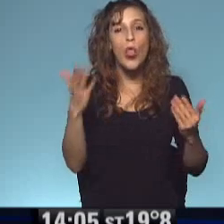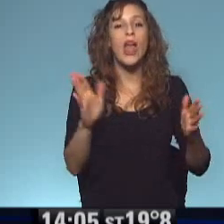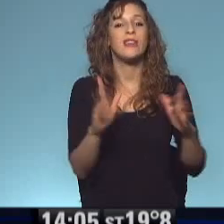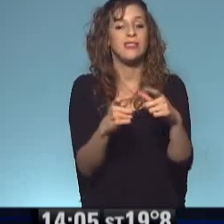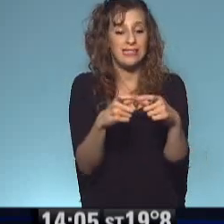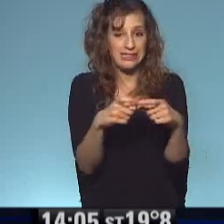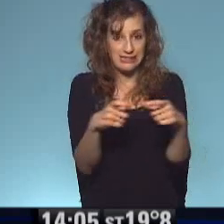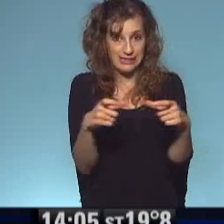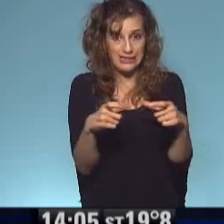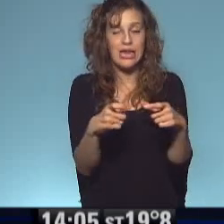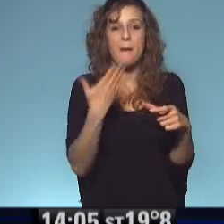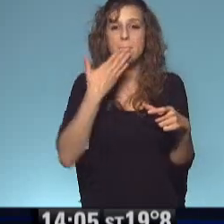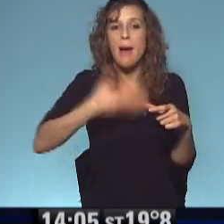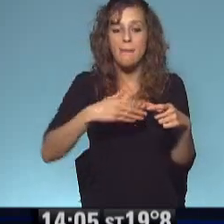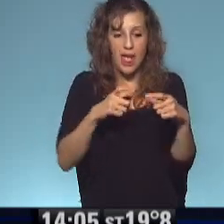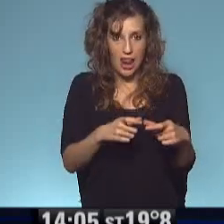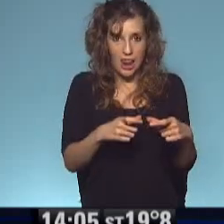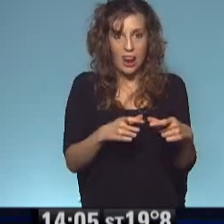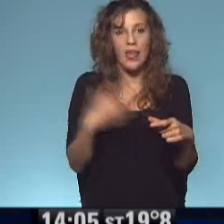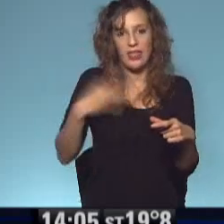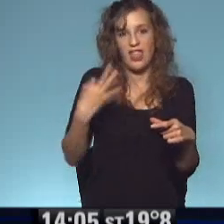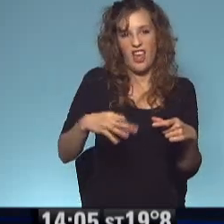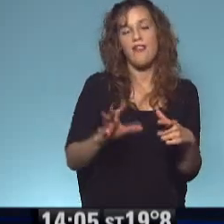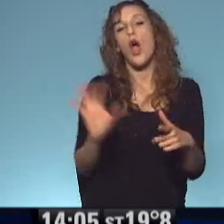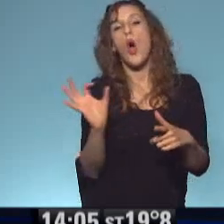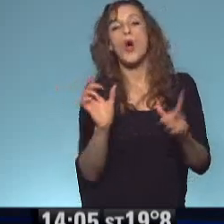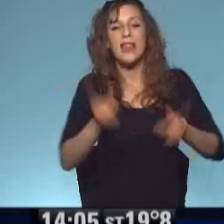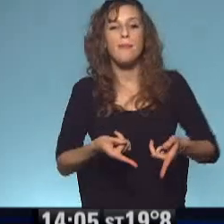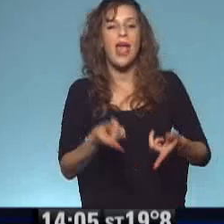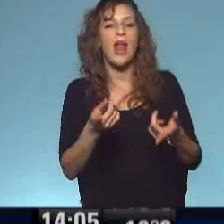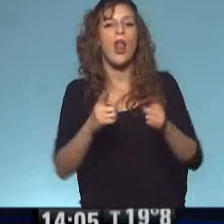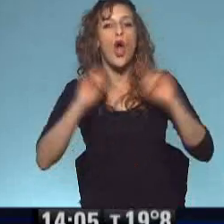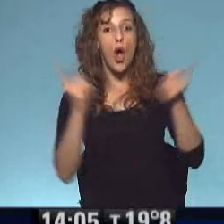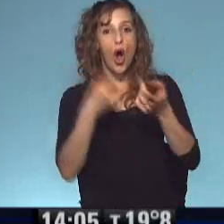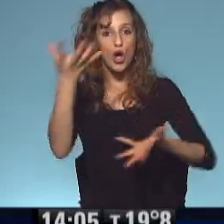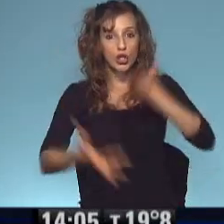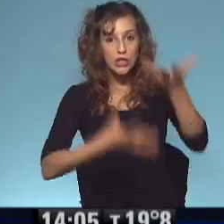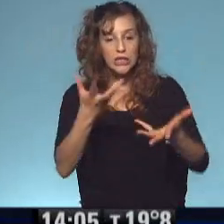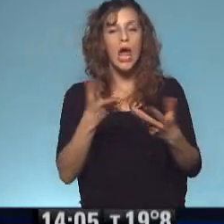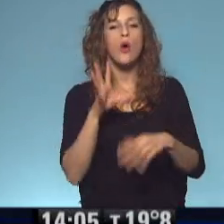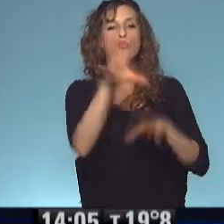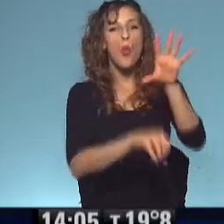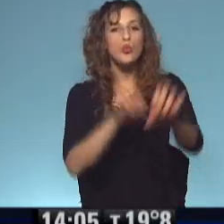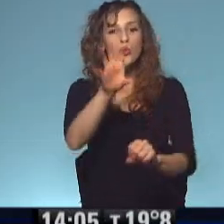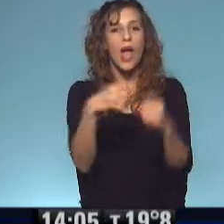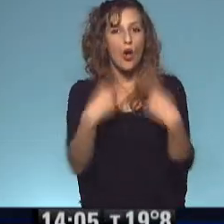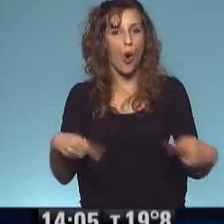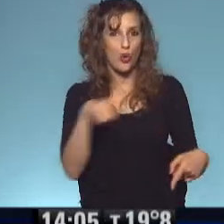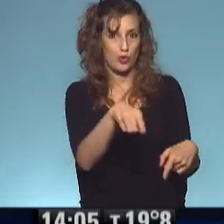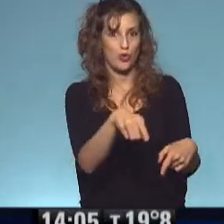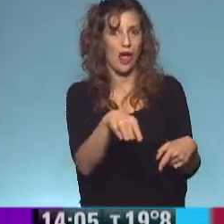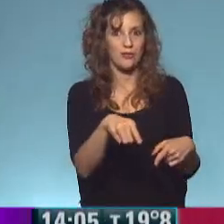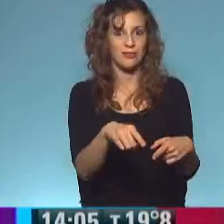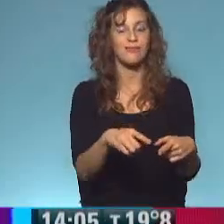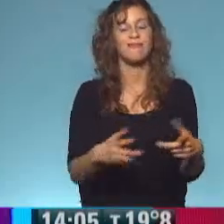hacemos juntos, y buscan en la cocina latas, envases de cosas, porque vamos a jugar al supermercado. Me